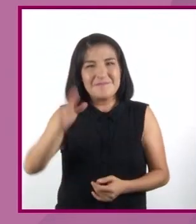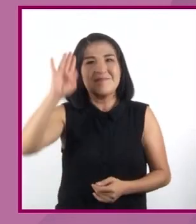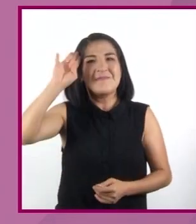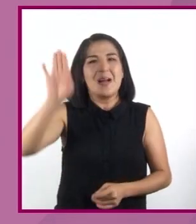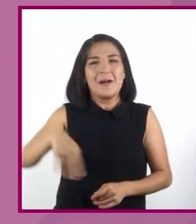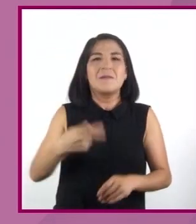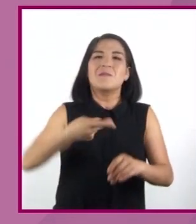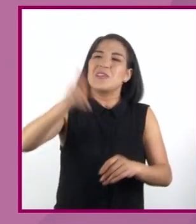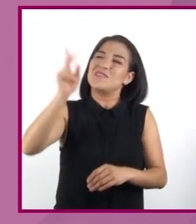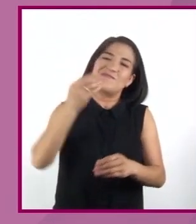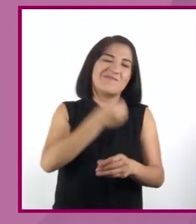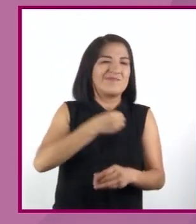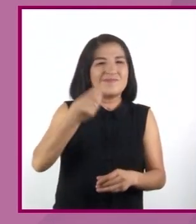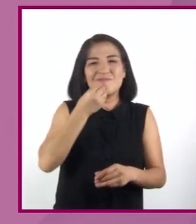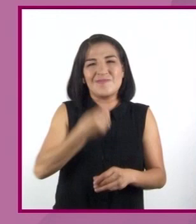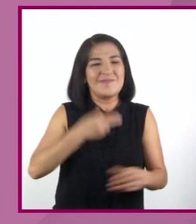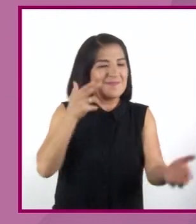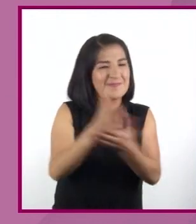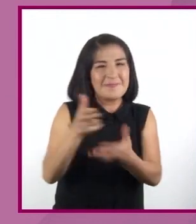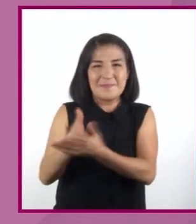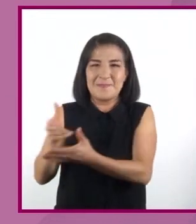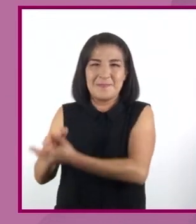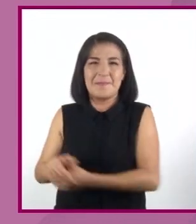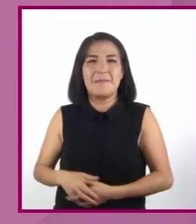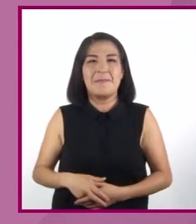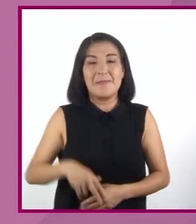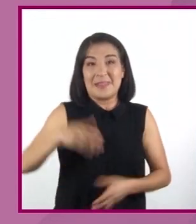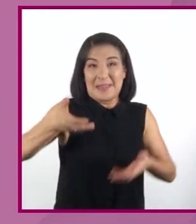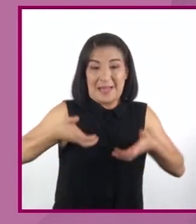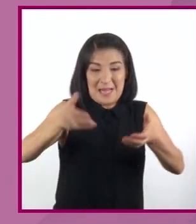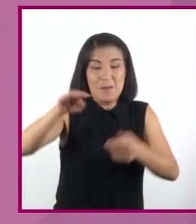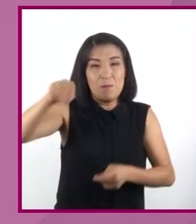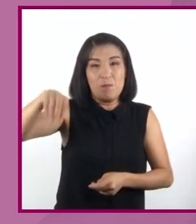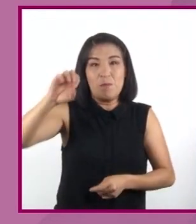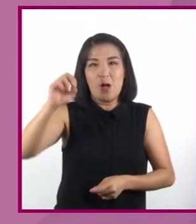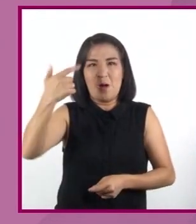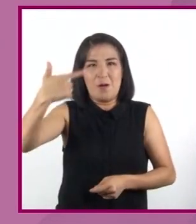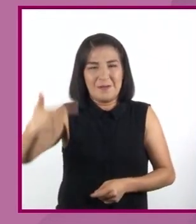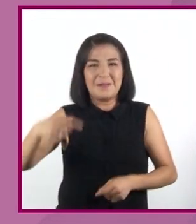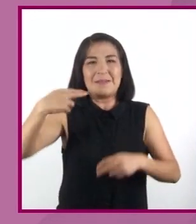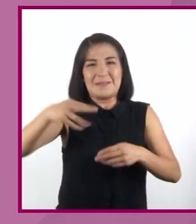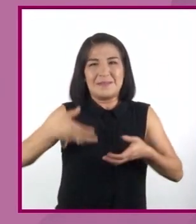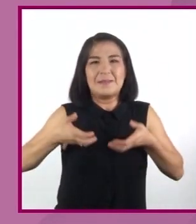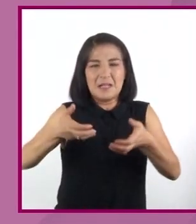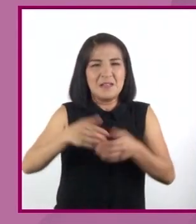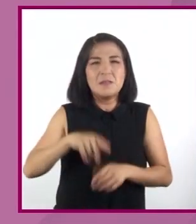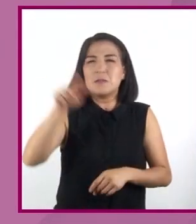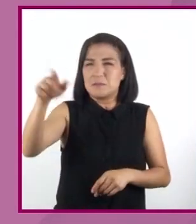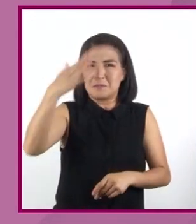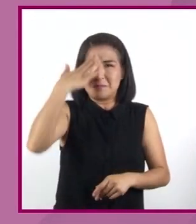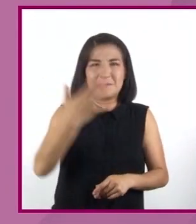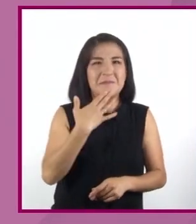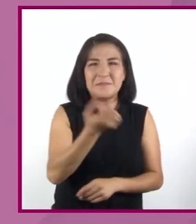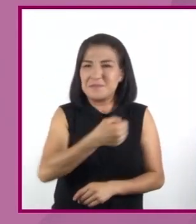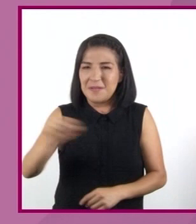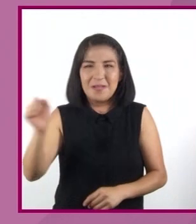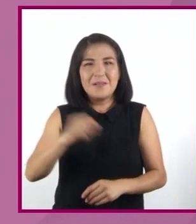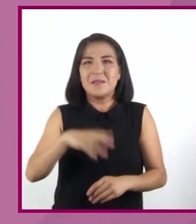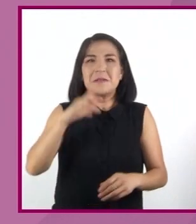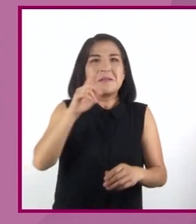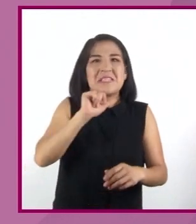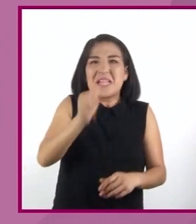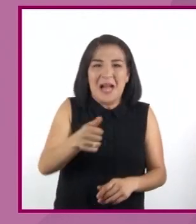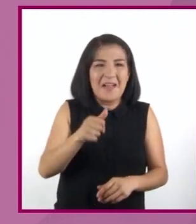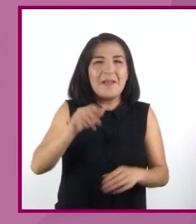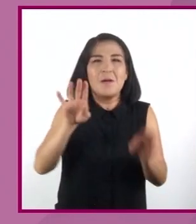al crimen. El de la calle Moj fue tan astuto que no dejó ninguna